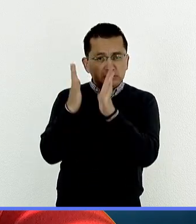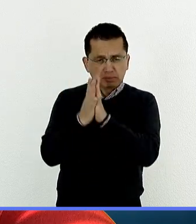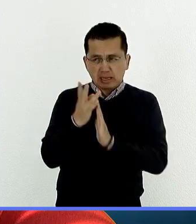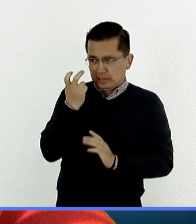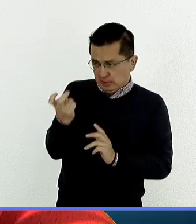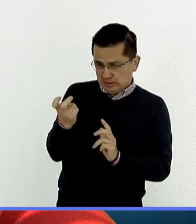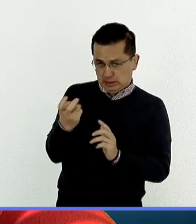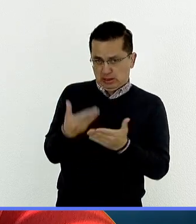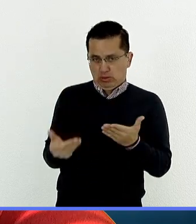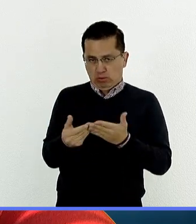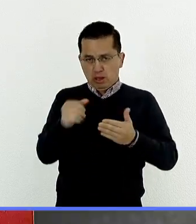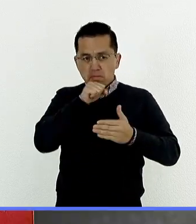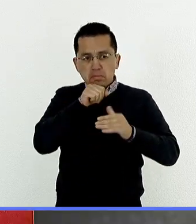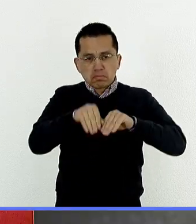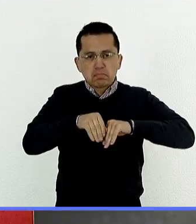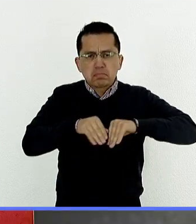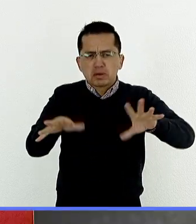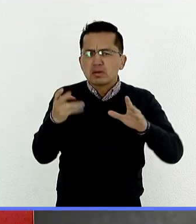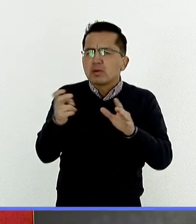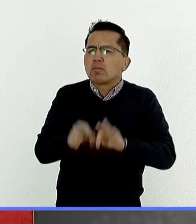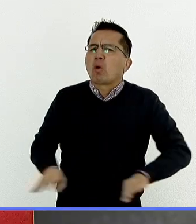hablando de esta convocatoria